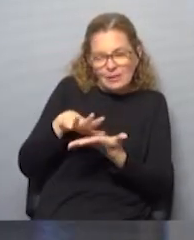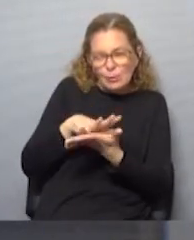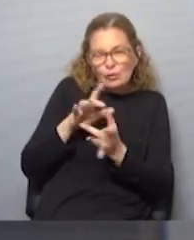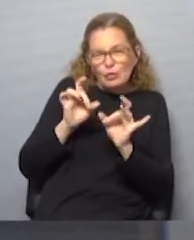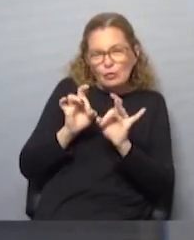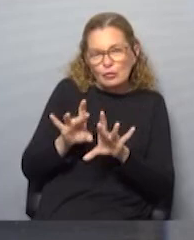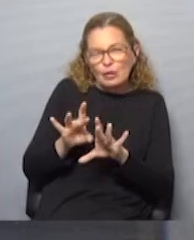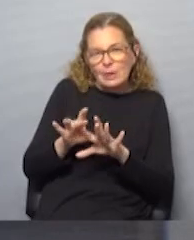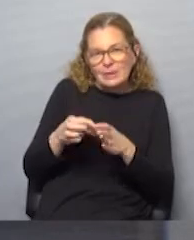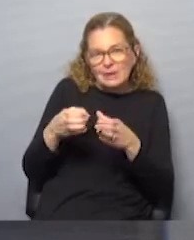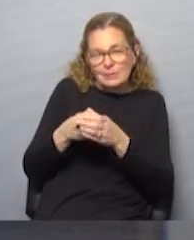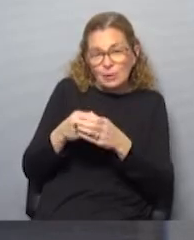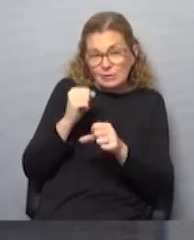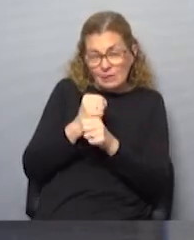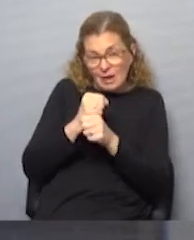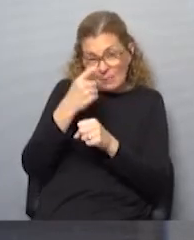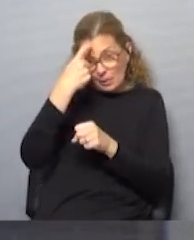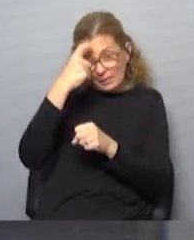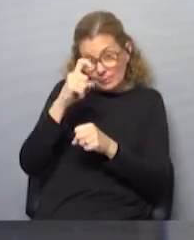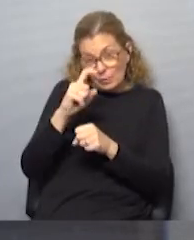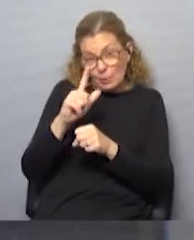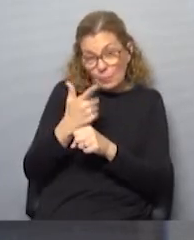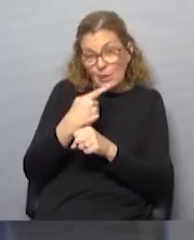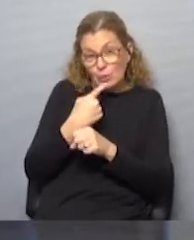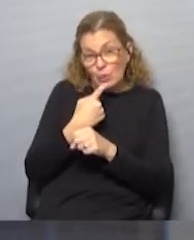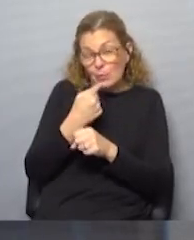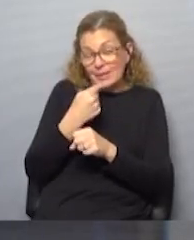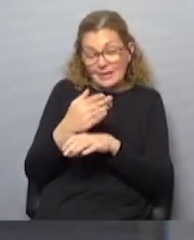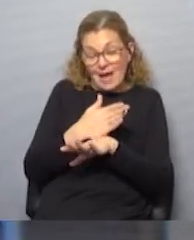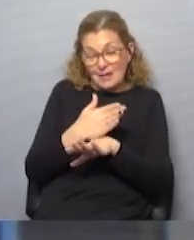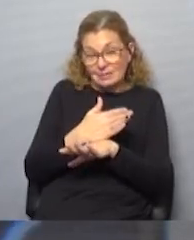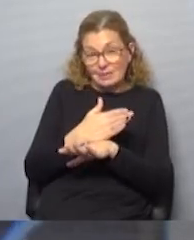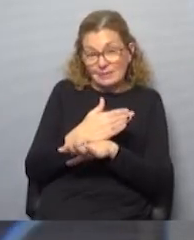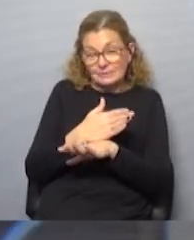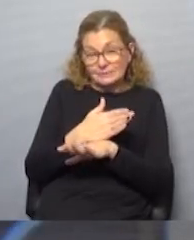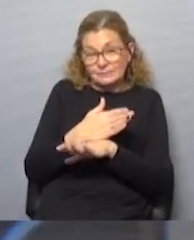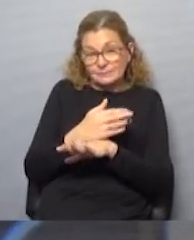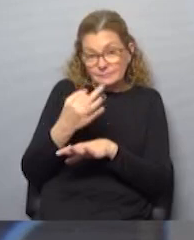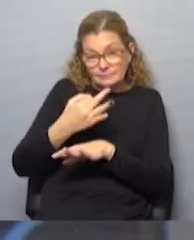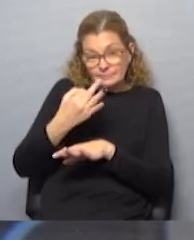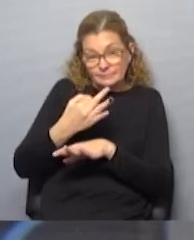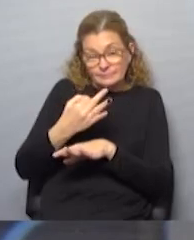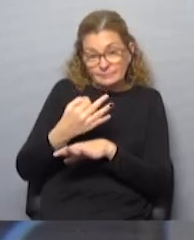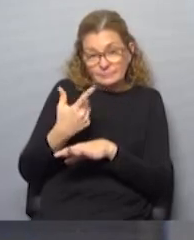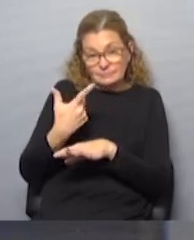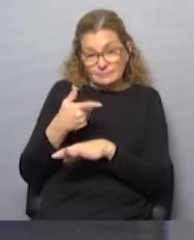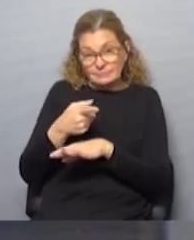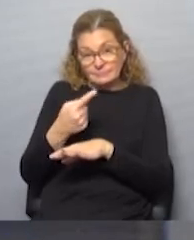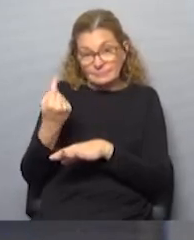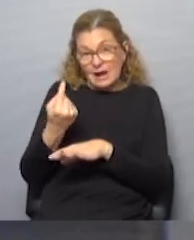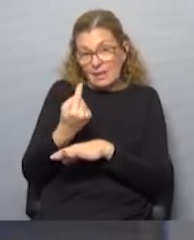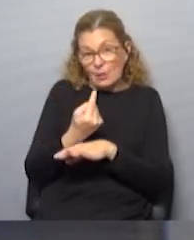en la que trabajamos los científicos que sin duda como decía al principio lo cierto es que uno trata de ser